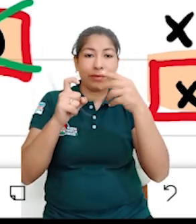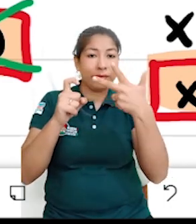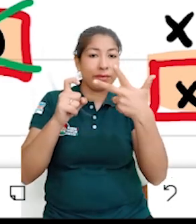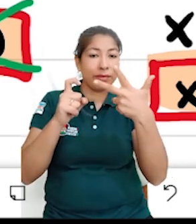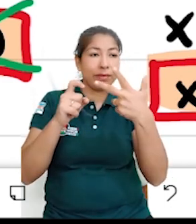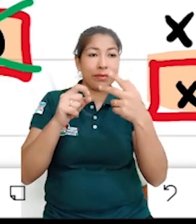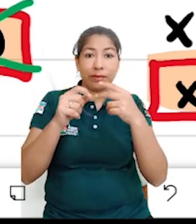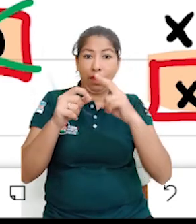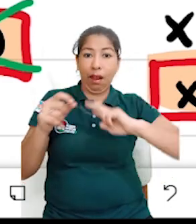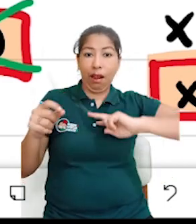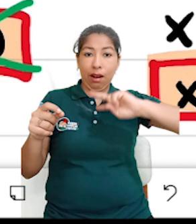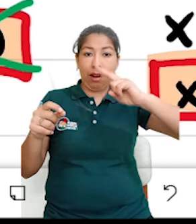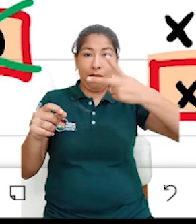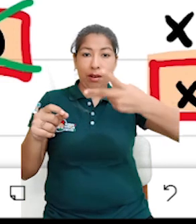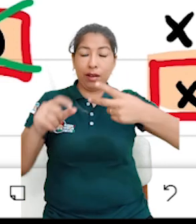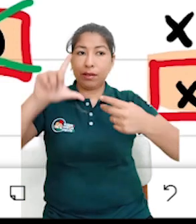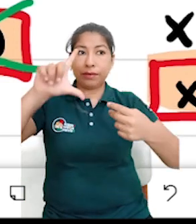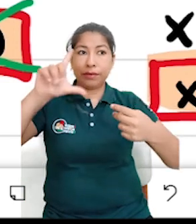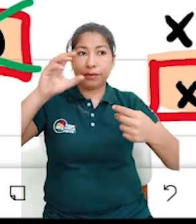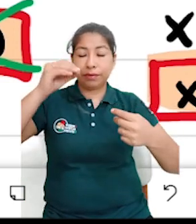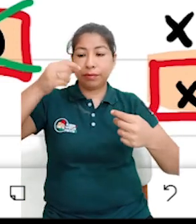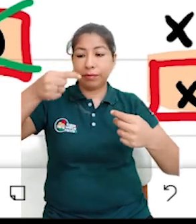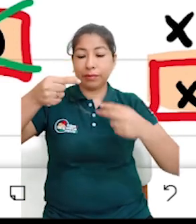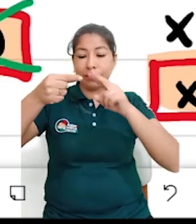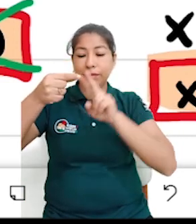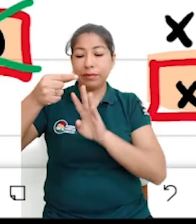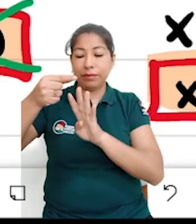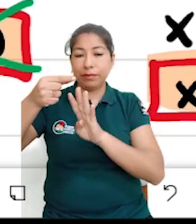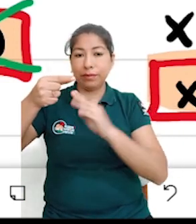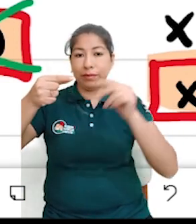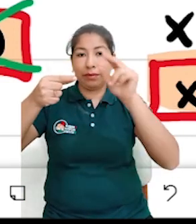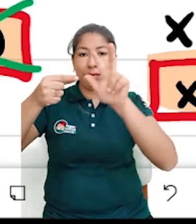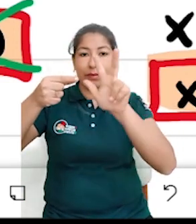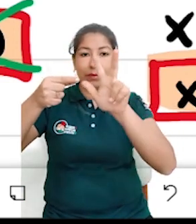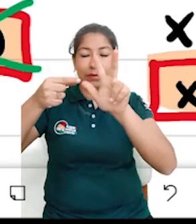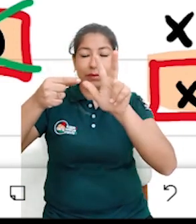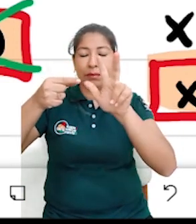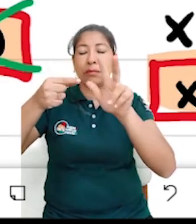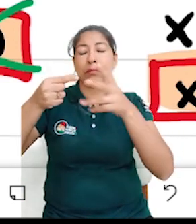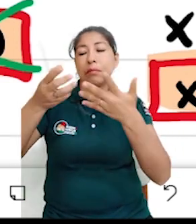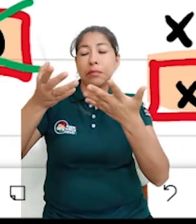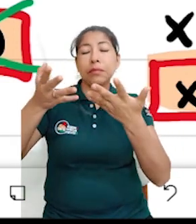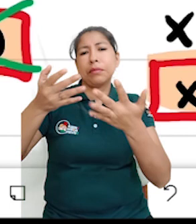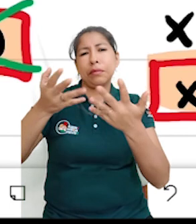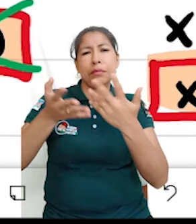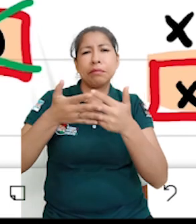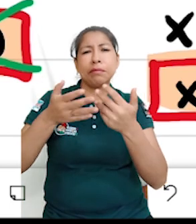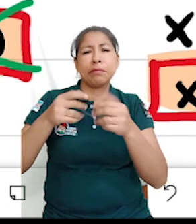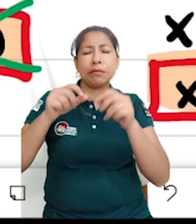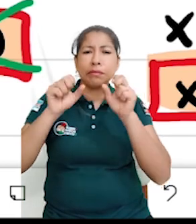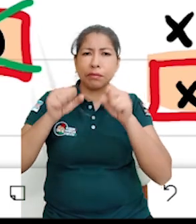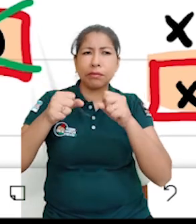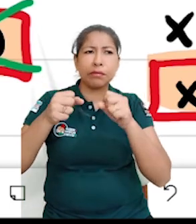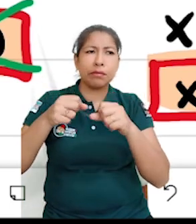estos. Vamos a tener logaritmo en base 4 de 3, un número positivo, no hay problema. Si x